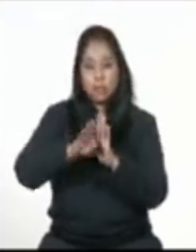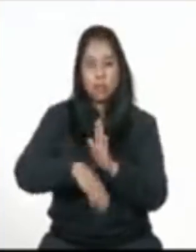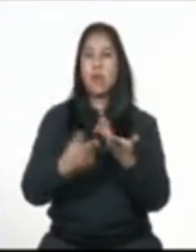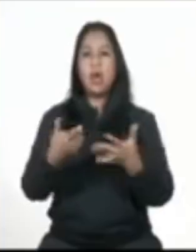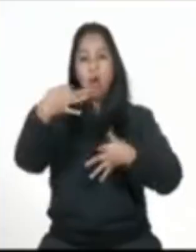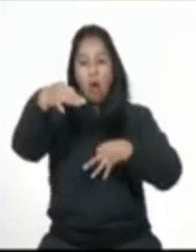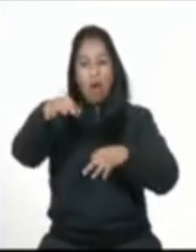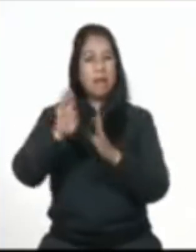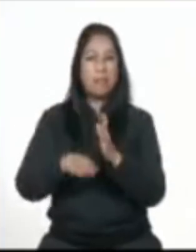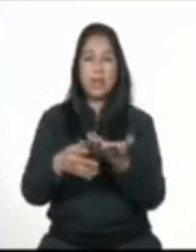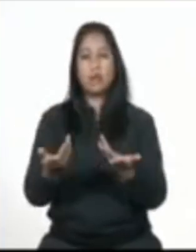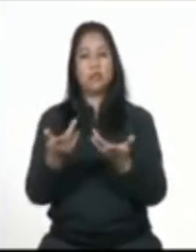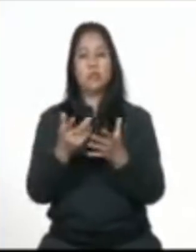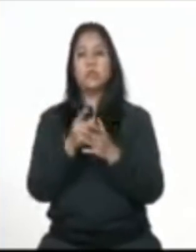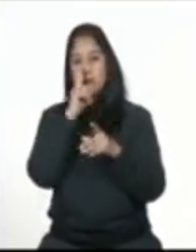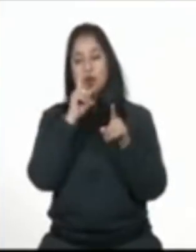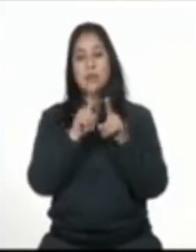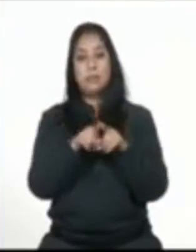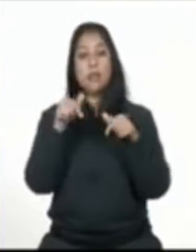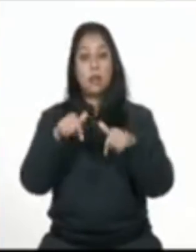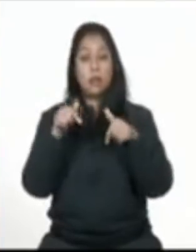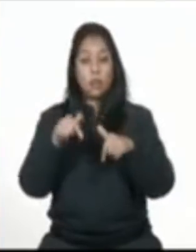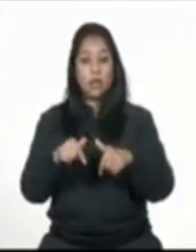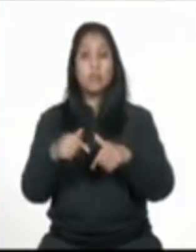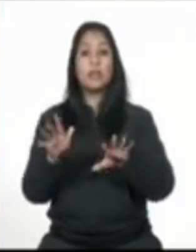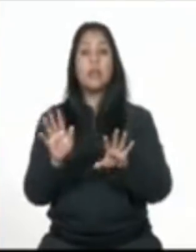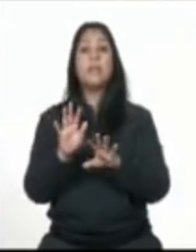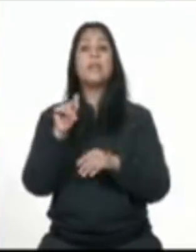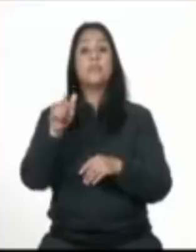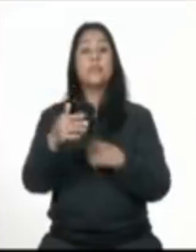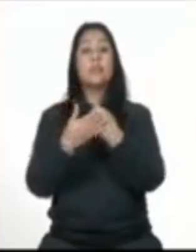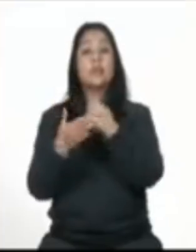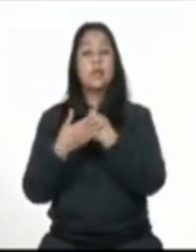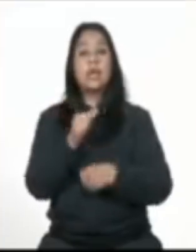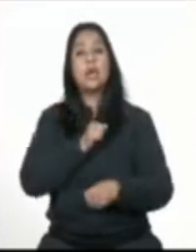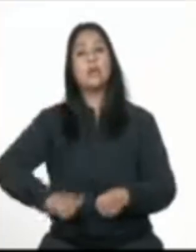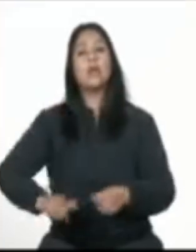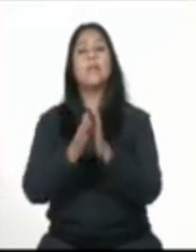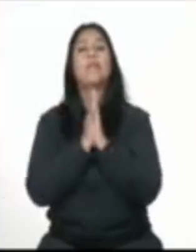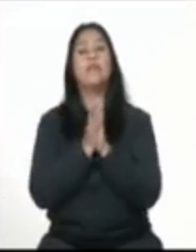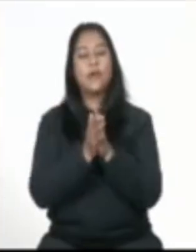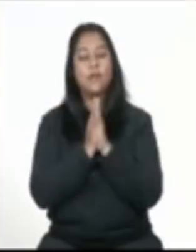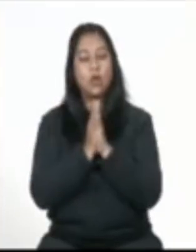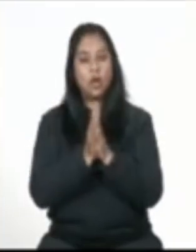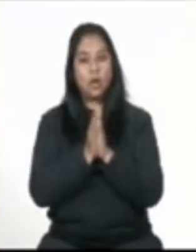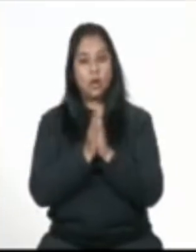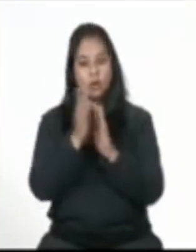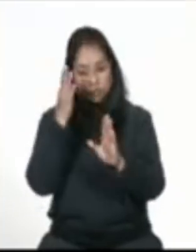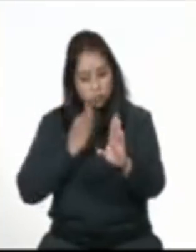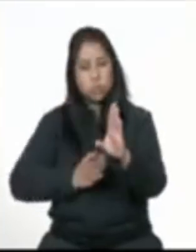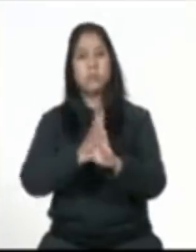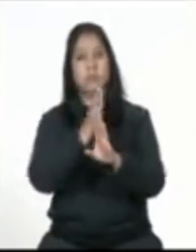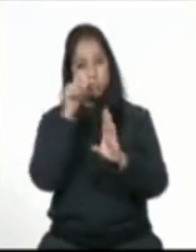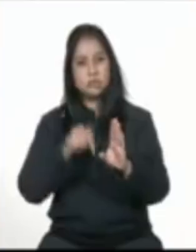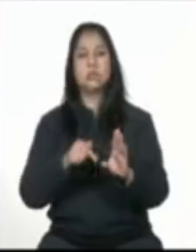recursos. Se conmina a todos los alcaldes, por el amor de Dios, que se apeguen a estas